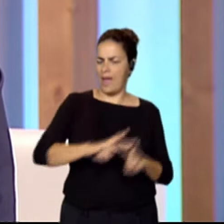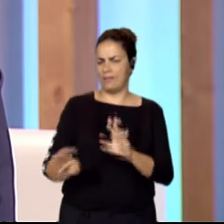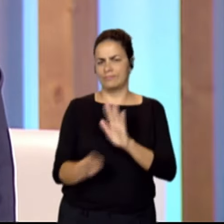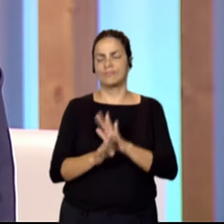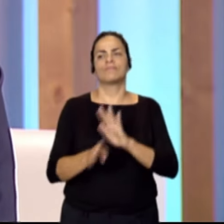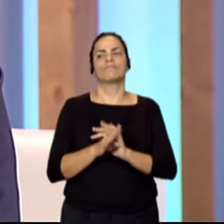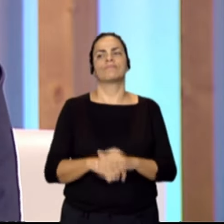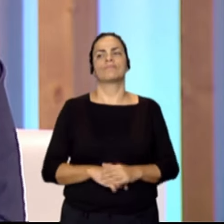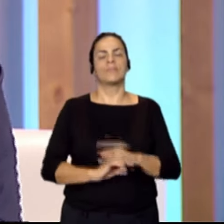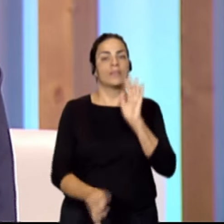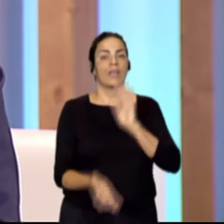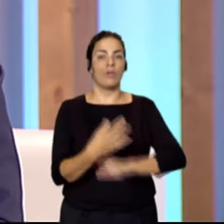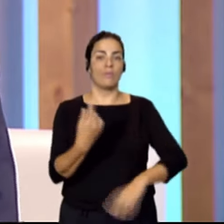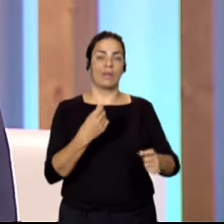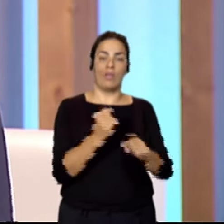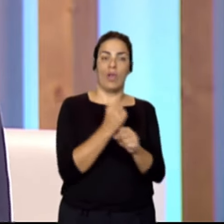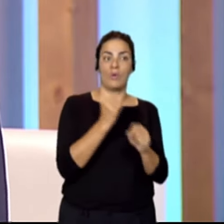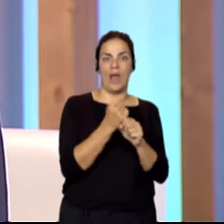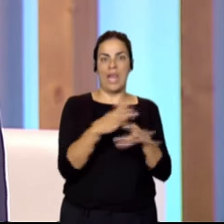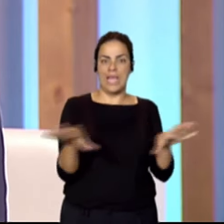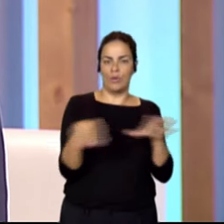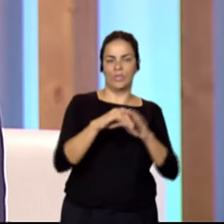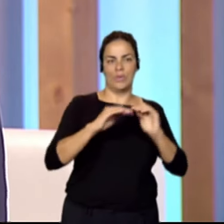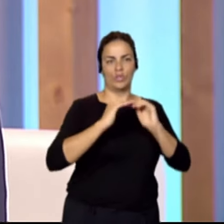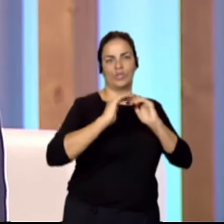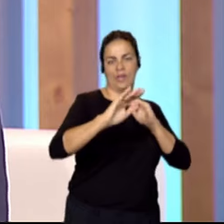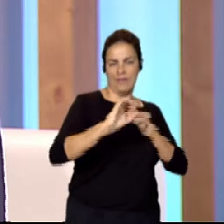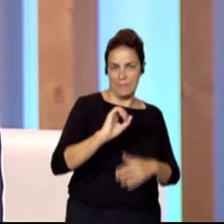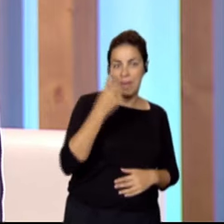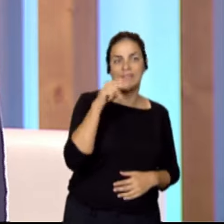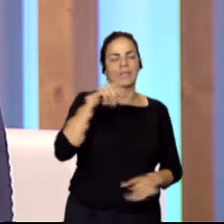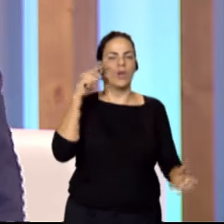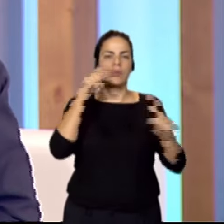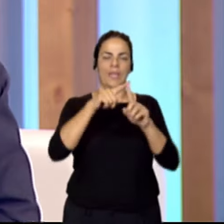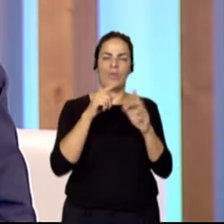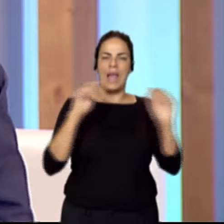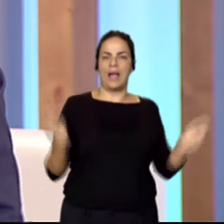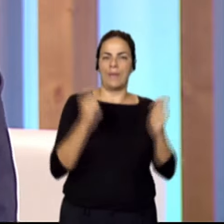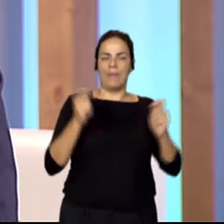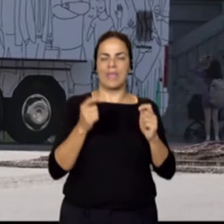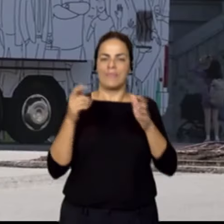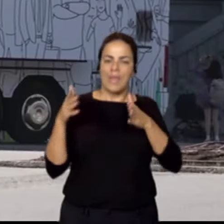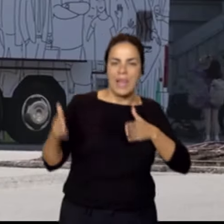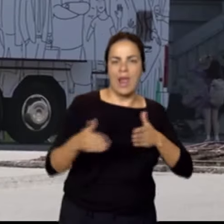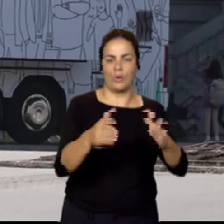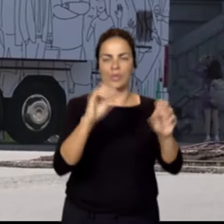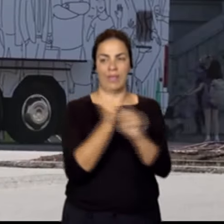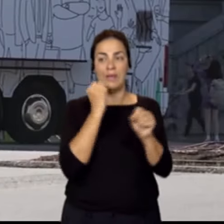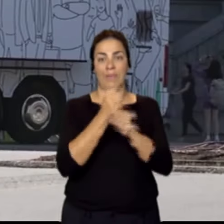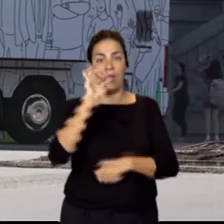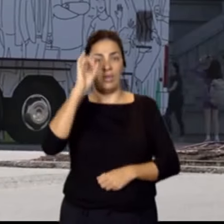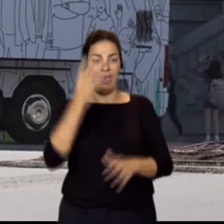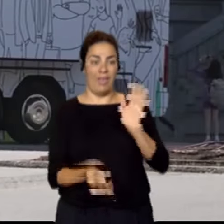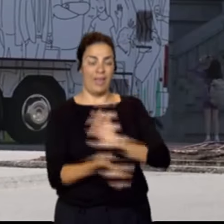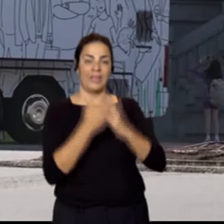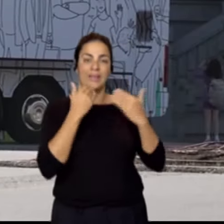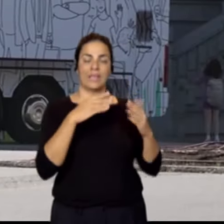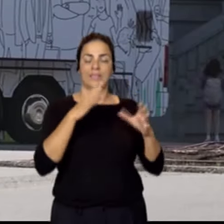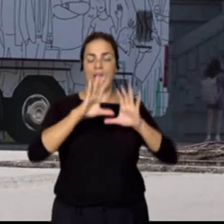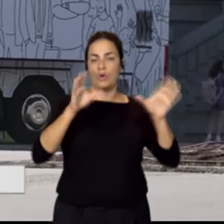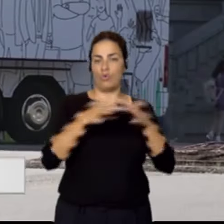laboral más inclusivo y sostenible ese es el objetivo de la campaña la ruta del empleo una iniciativa puesta en marcha por el grupo adeco y su fundación